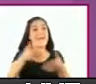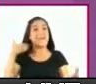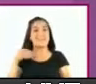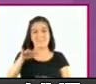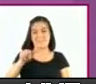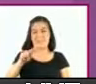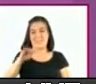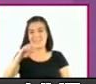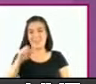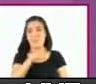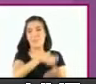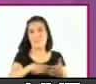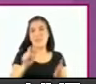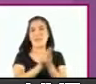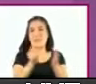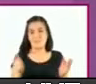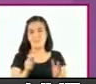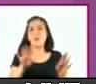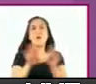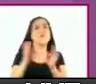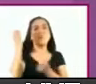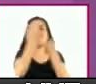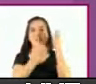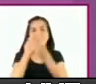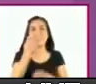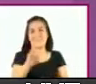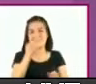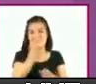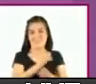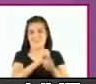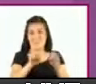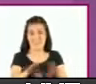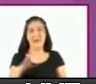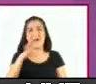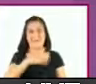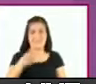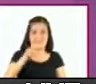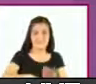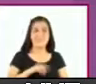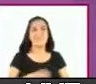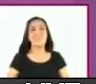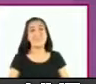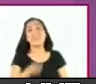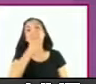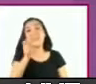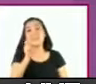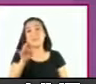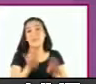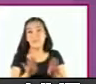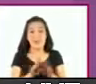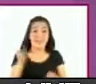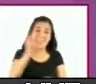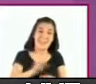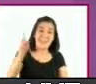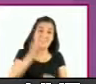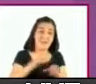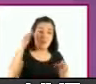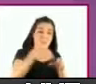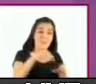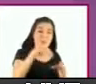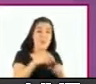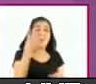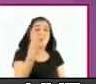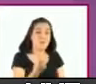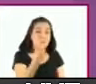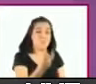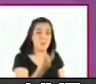compre el libro, analicemos la información que tenemos. Decir que diariamente ahorra 2 pesos